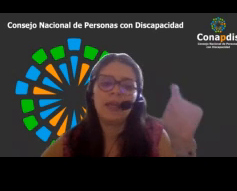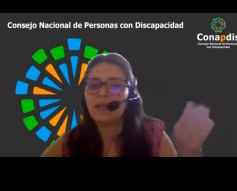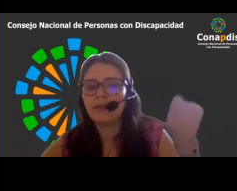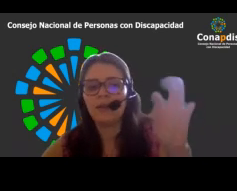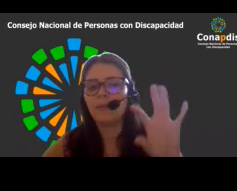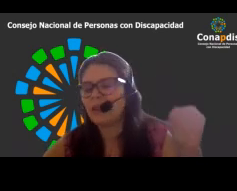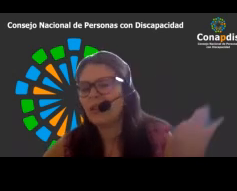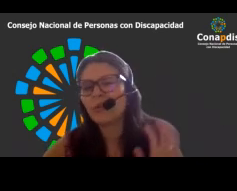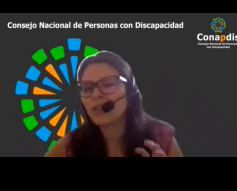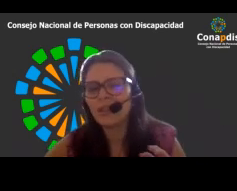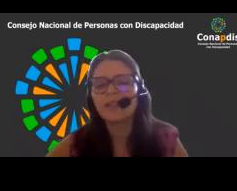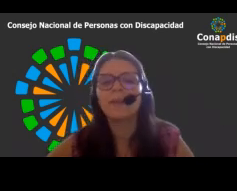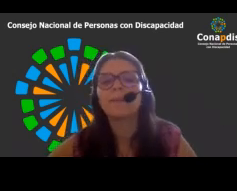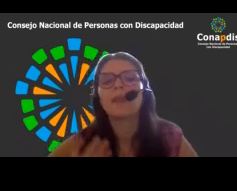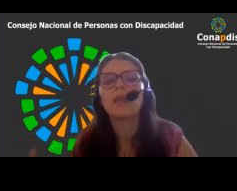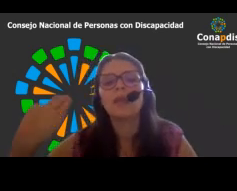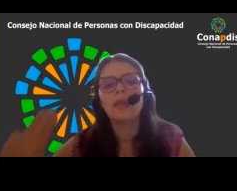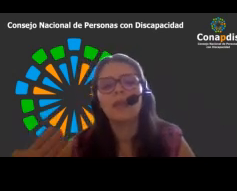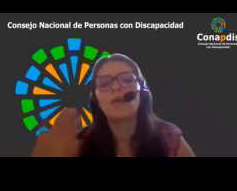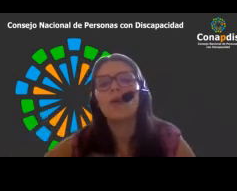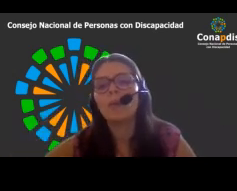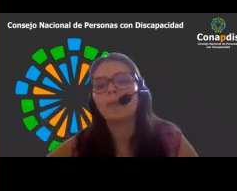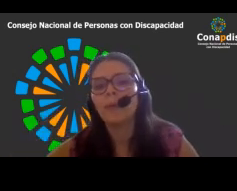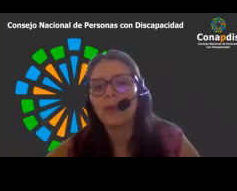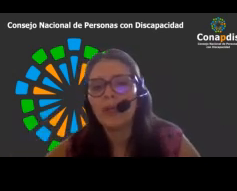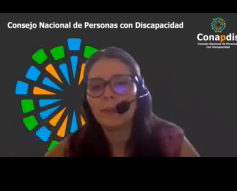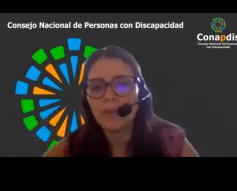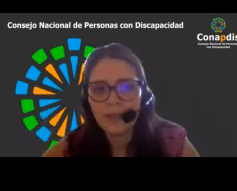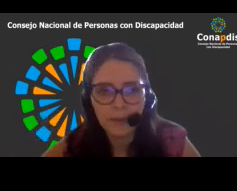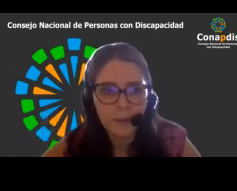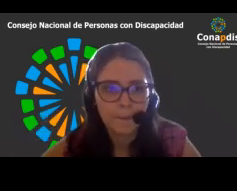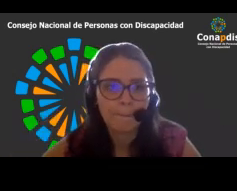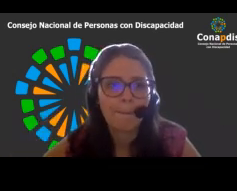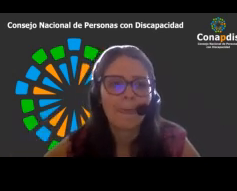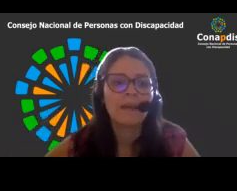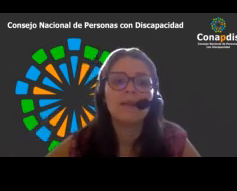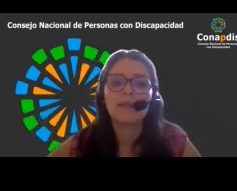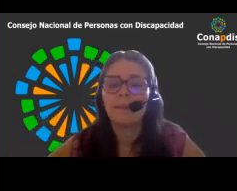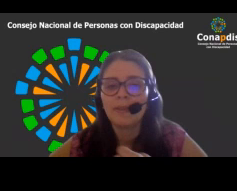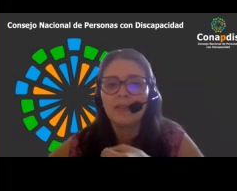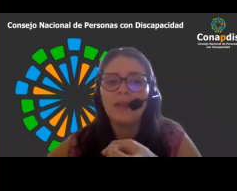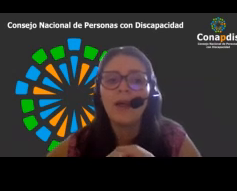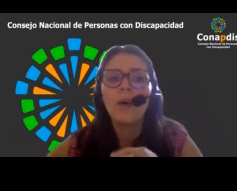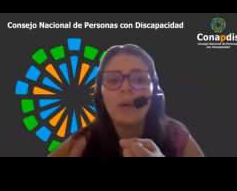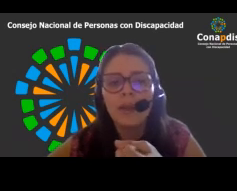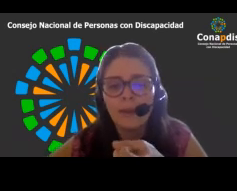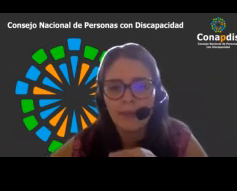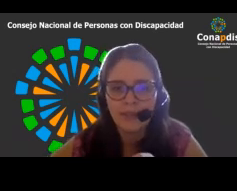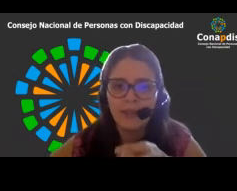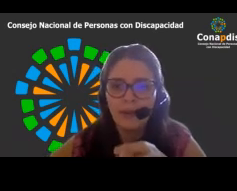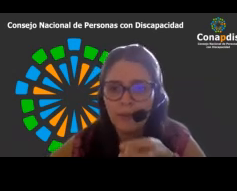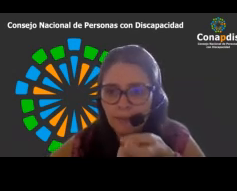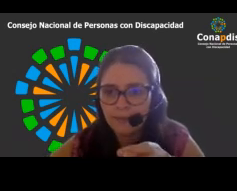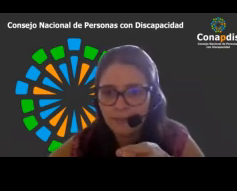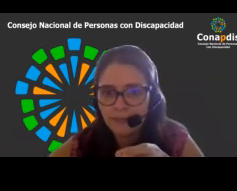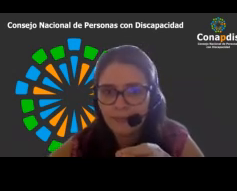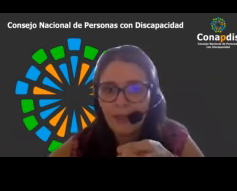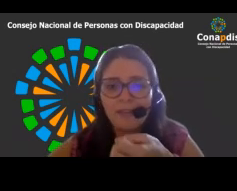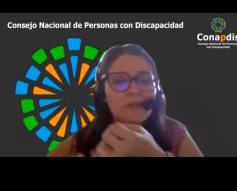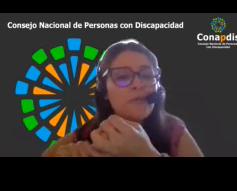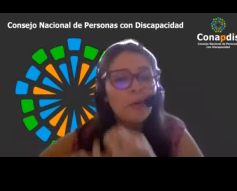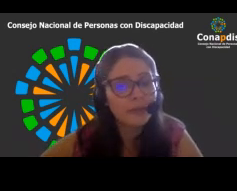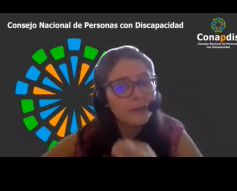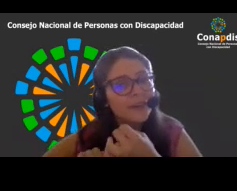la x de así no se dice y cómo podríamos decirlo discapacitado o incapacitado